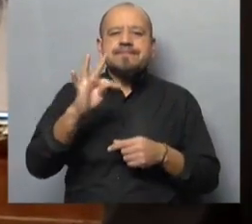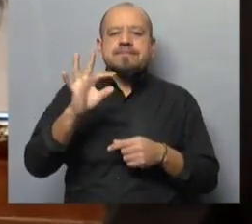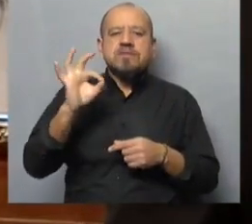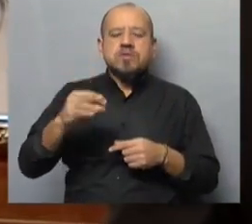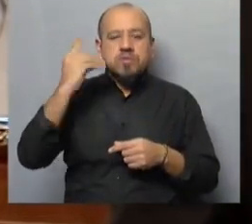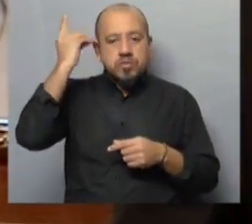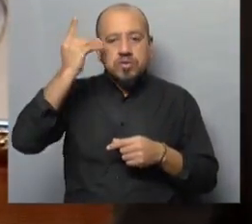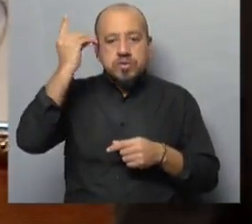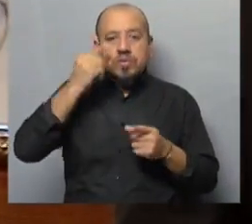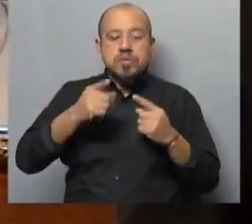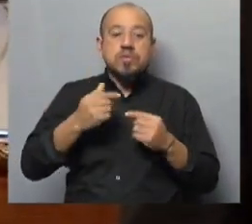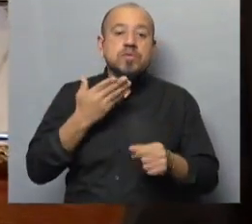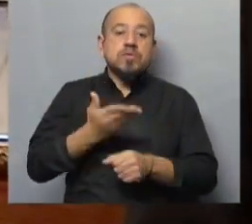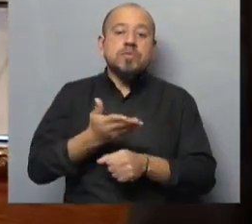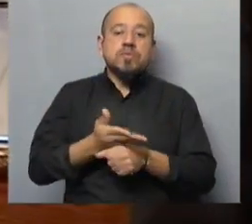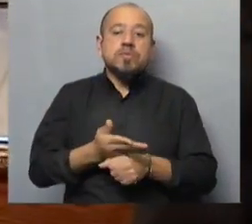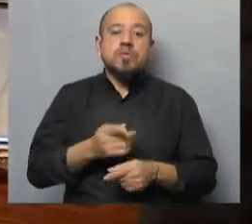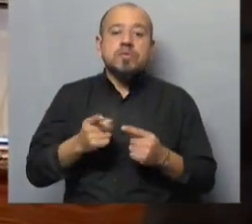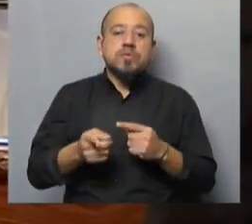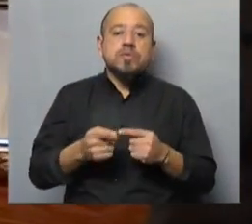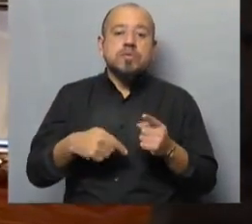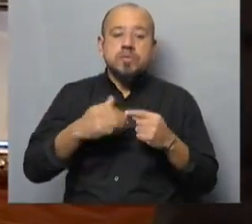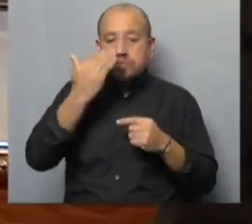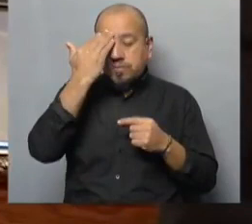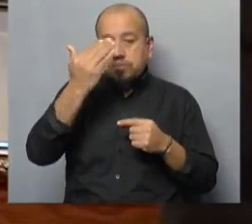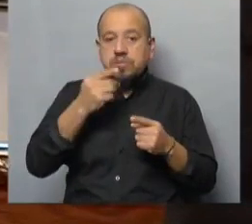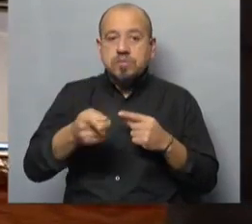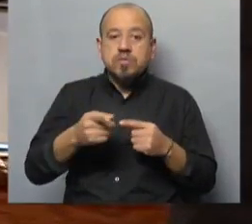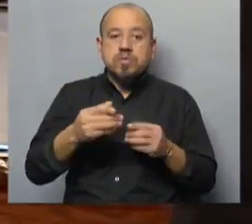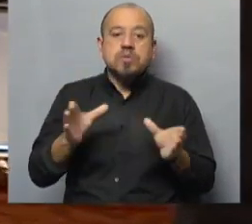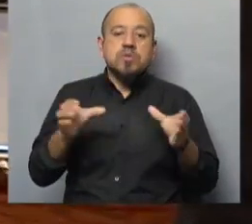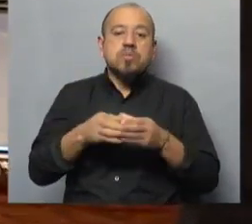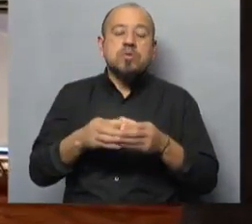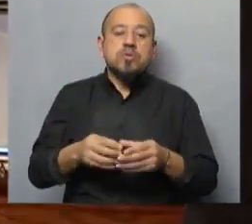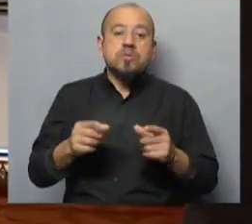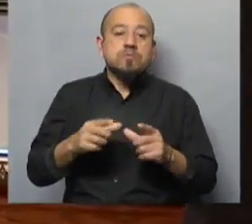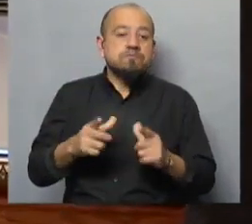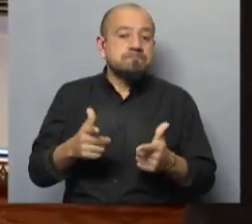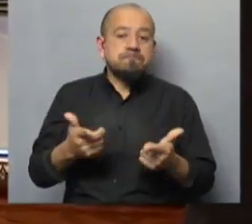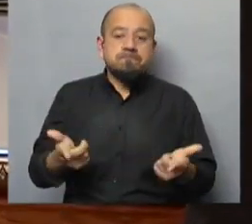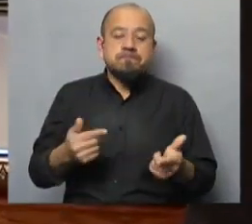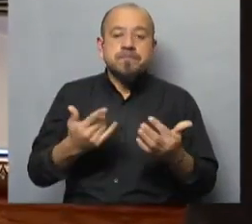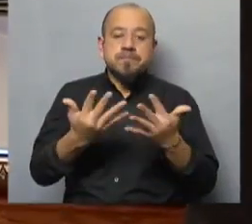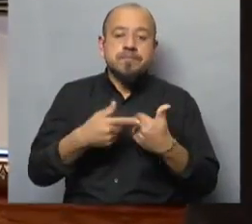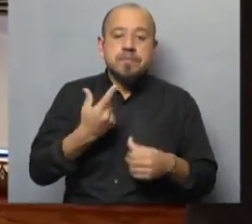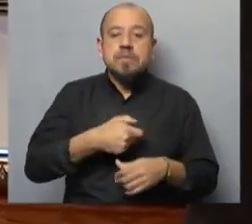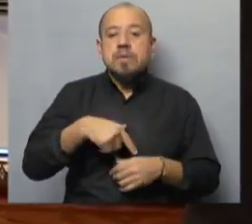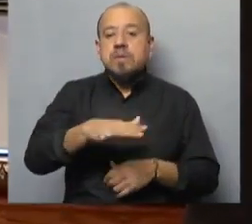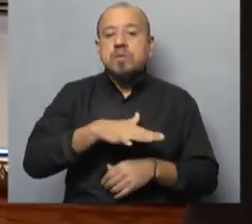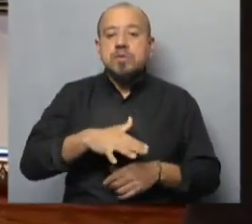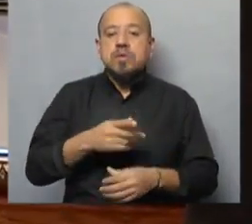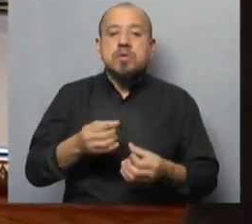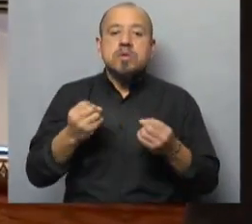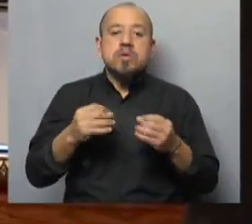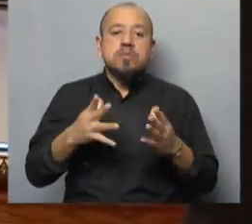diputada mató que uno de los reclamos que se hacía por parte del frente amplio era que la comisión no había recibido a las organizaciones sociales justas